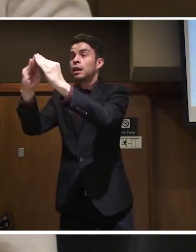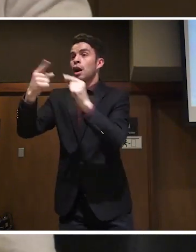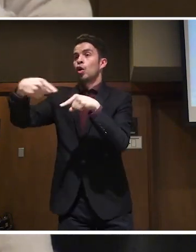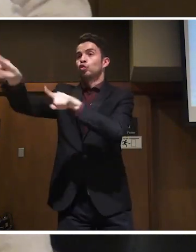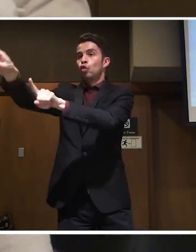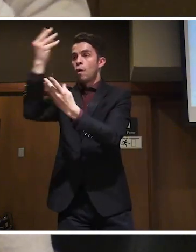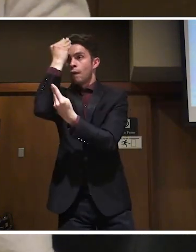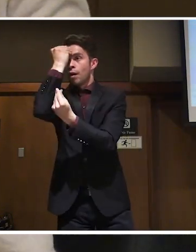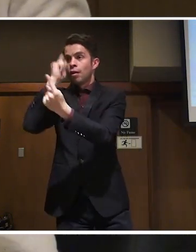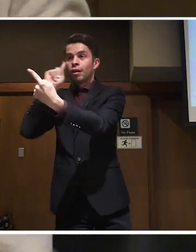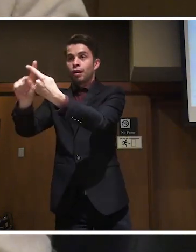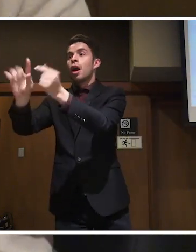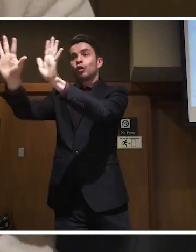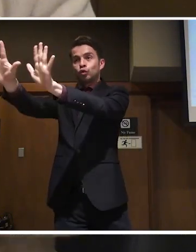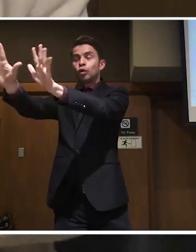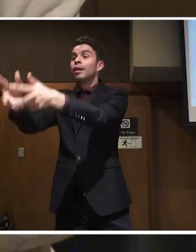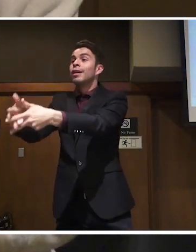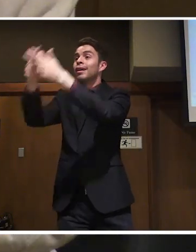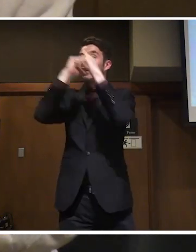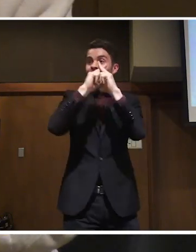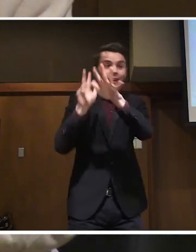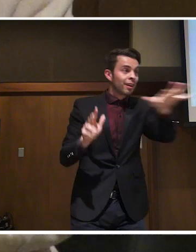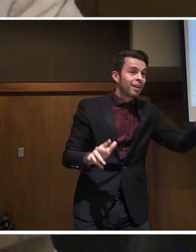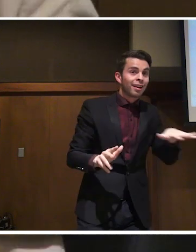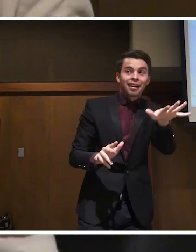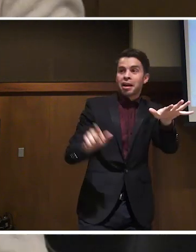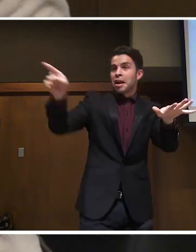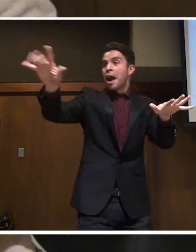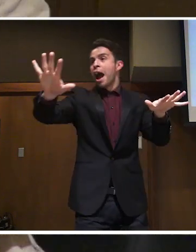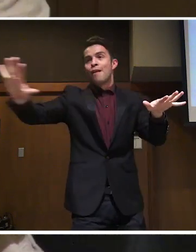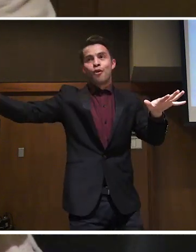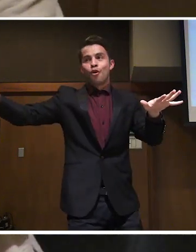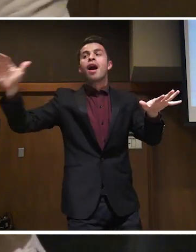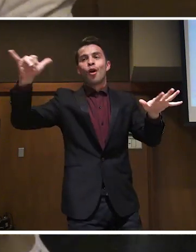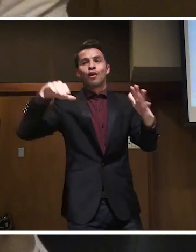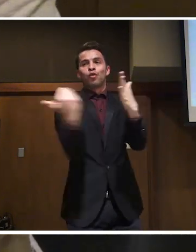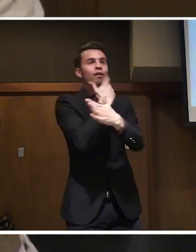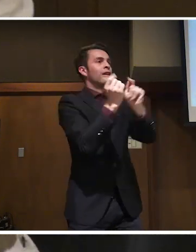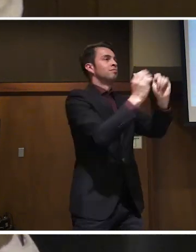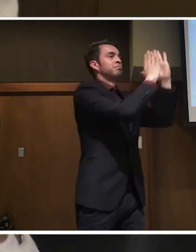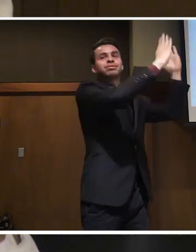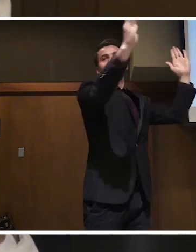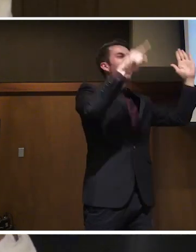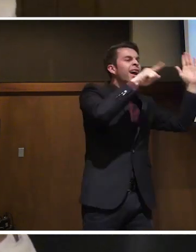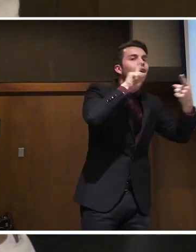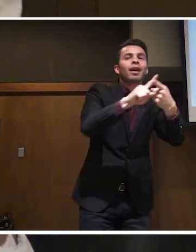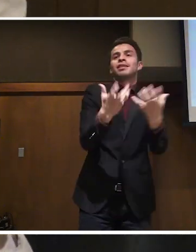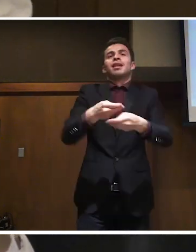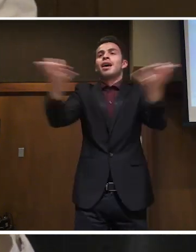en fuentes para la formación, no solamente, diría yo, formación